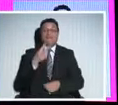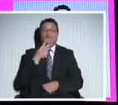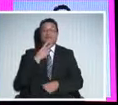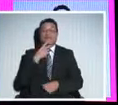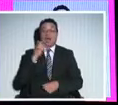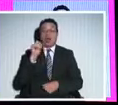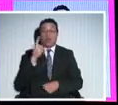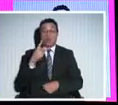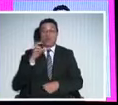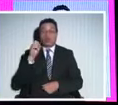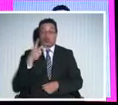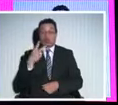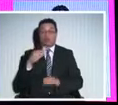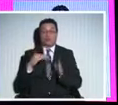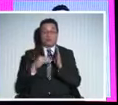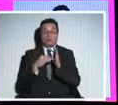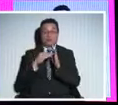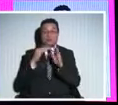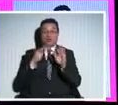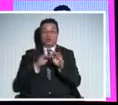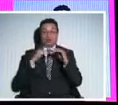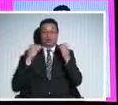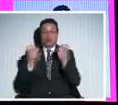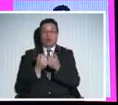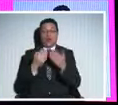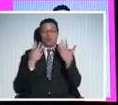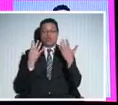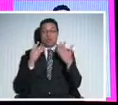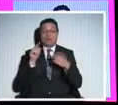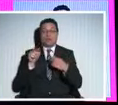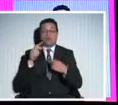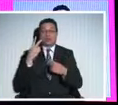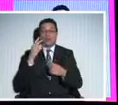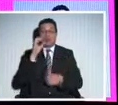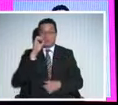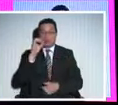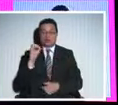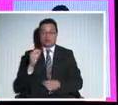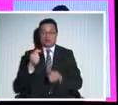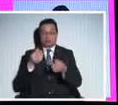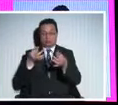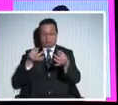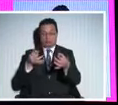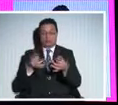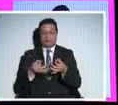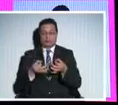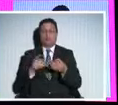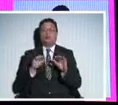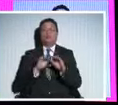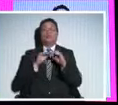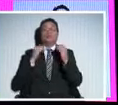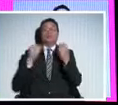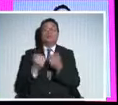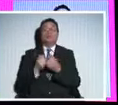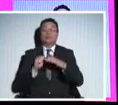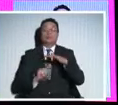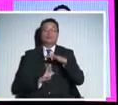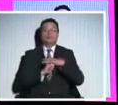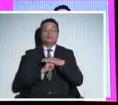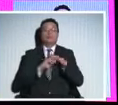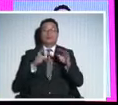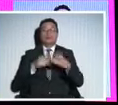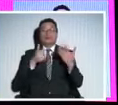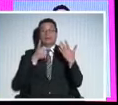1 y 2 aumentaron en total un 9.2% su presupuesto, alcanzando una cobertura